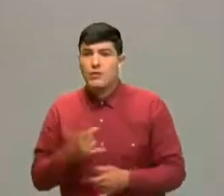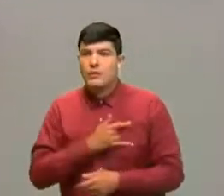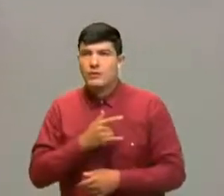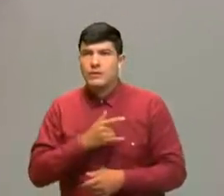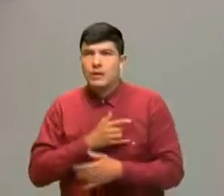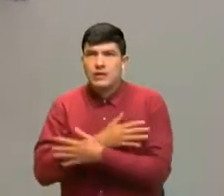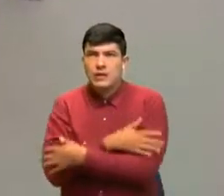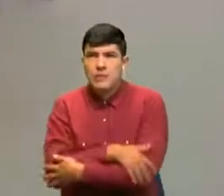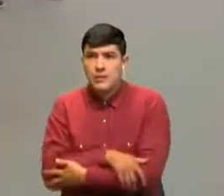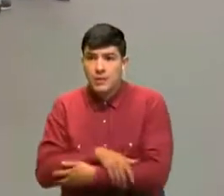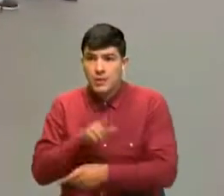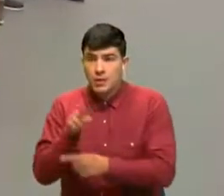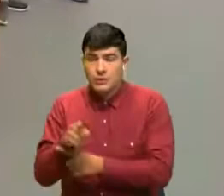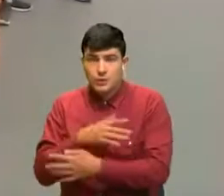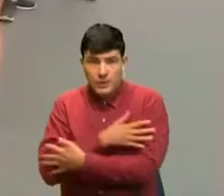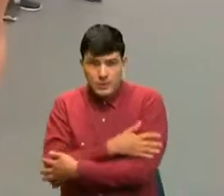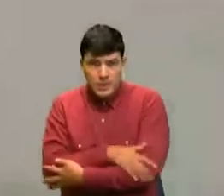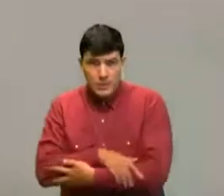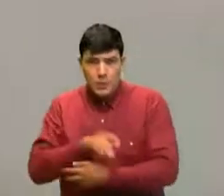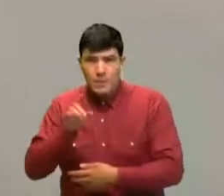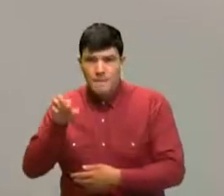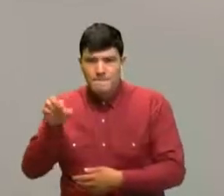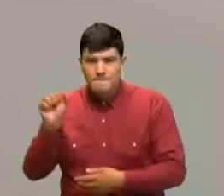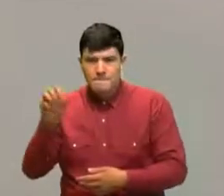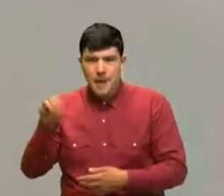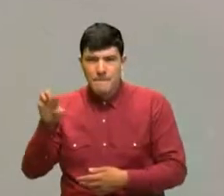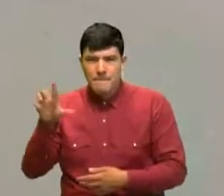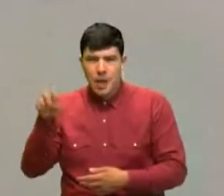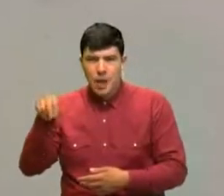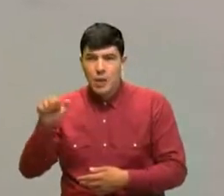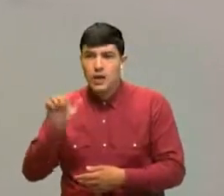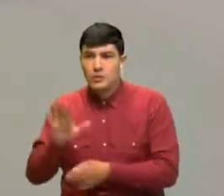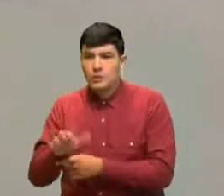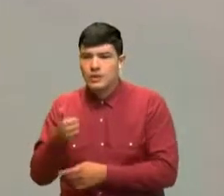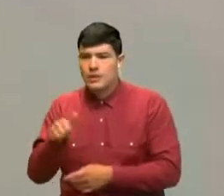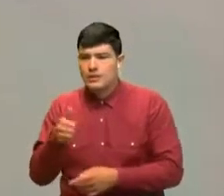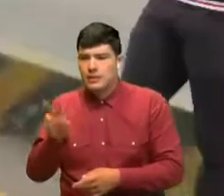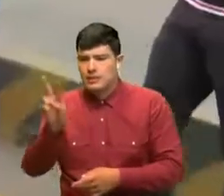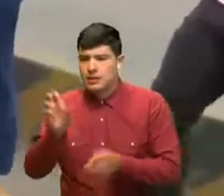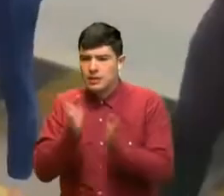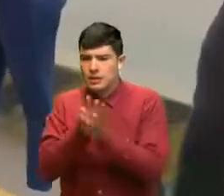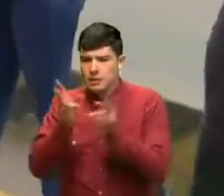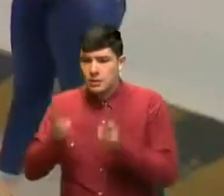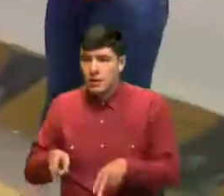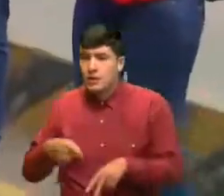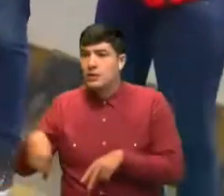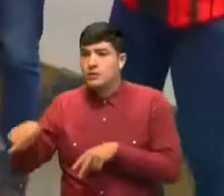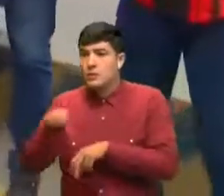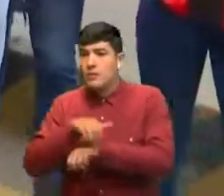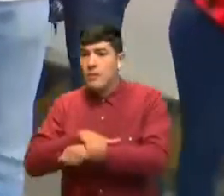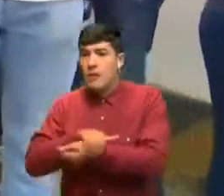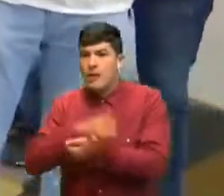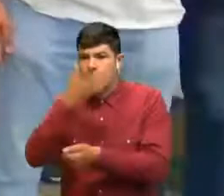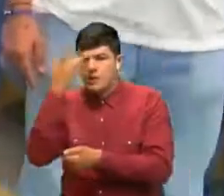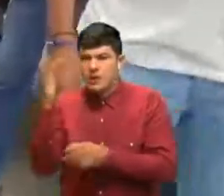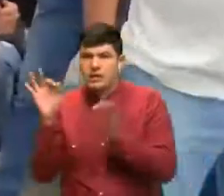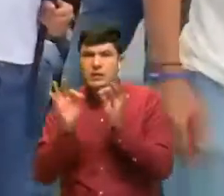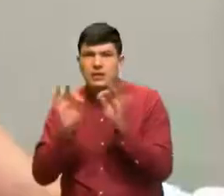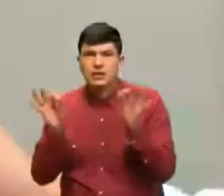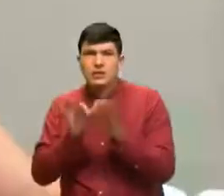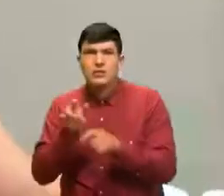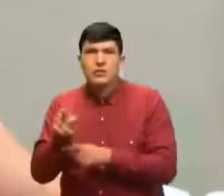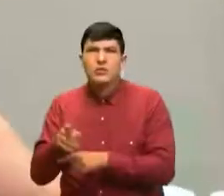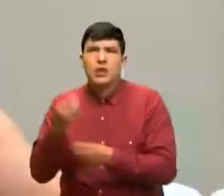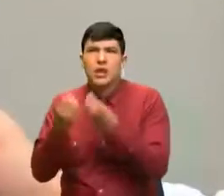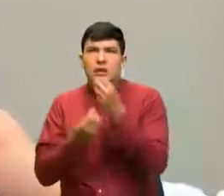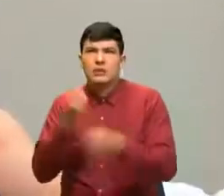seccional pamplona hay 17 estudiantes aprendidos por el simple hecho de de ejercer